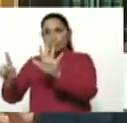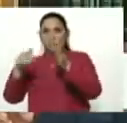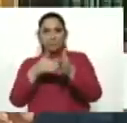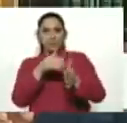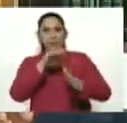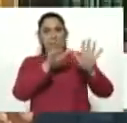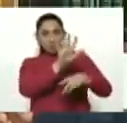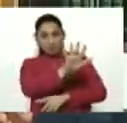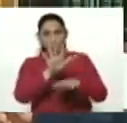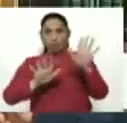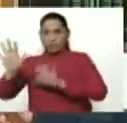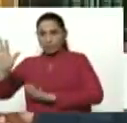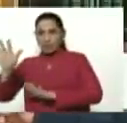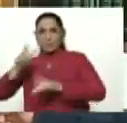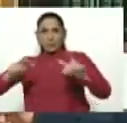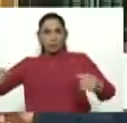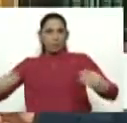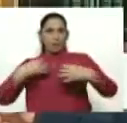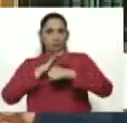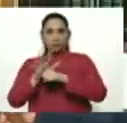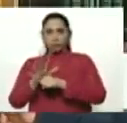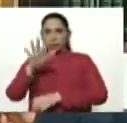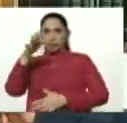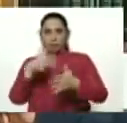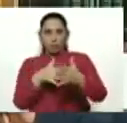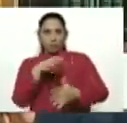196.515 casos.